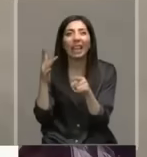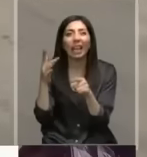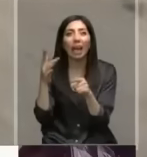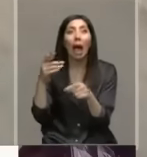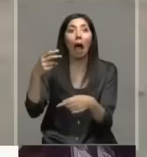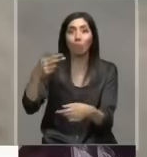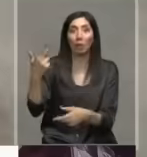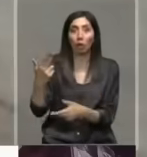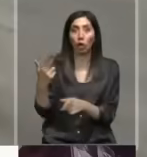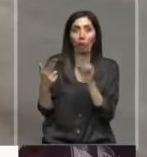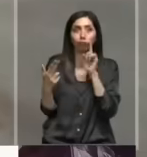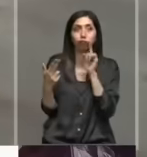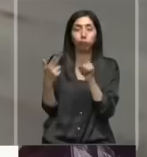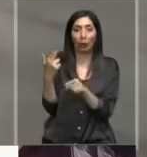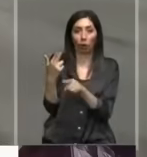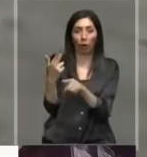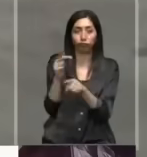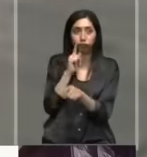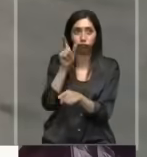fierro?